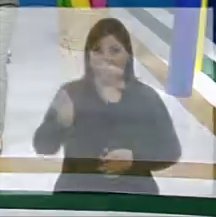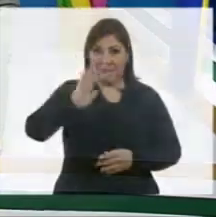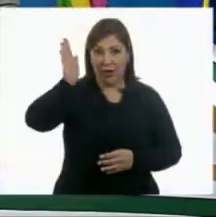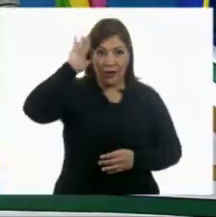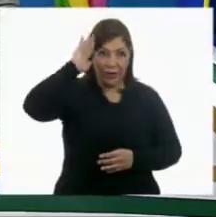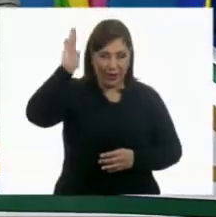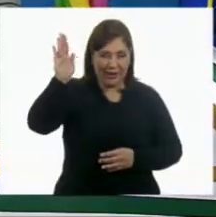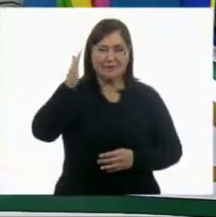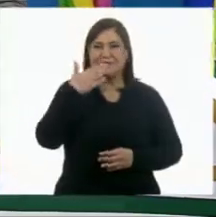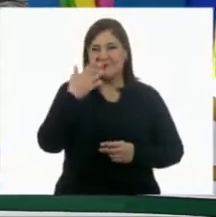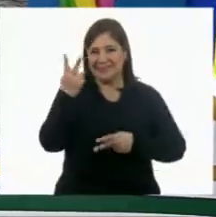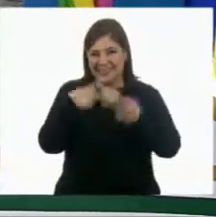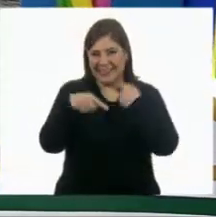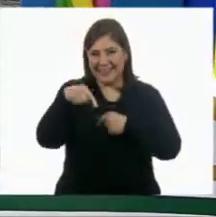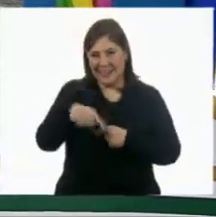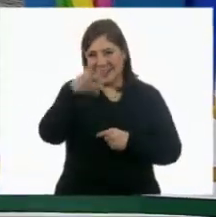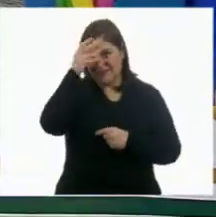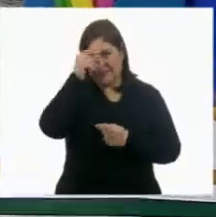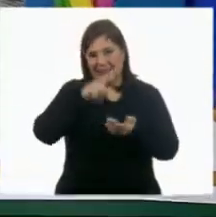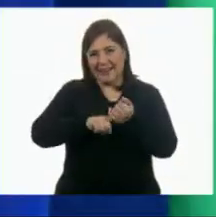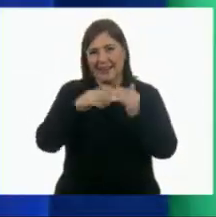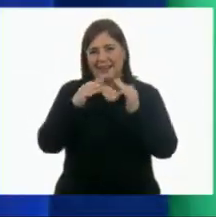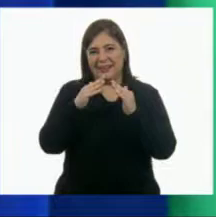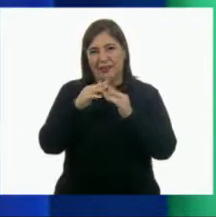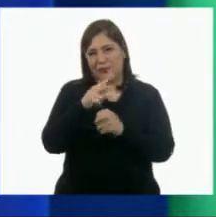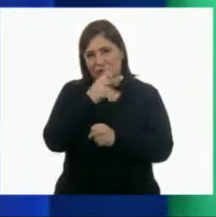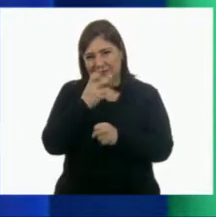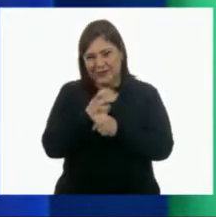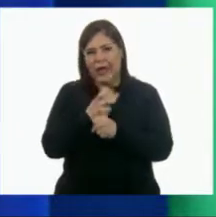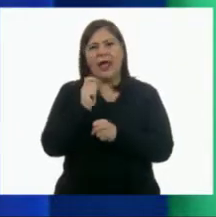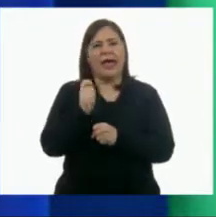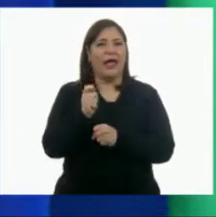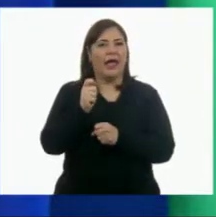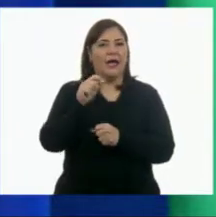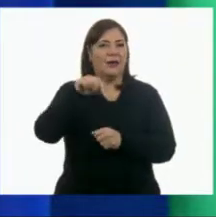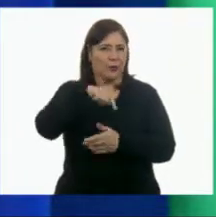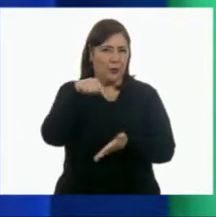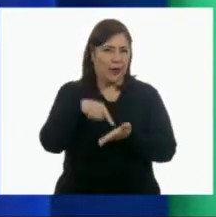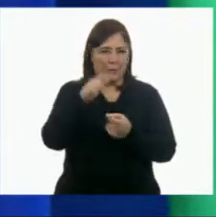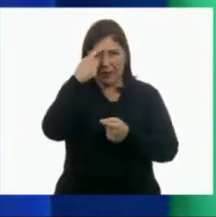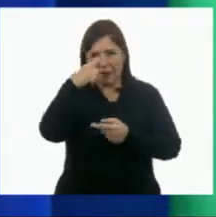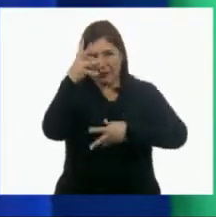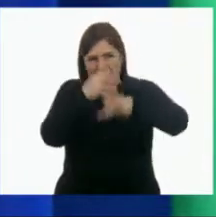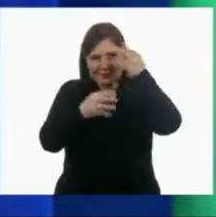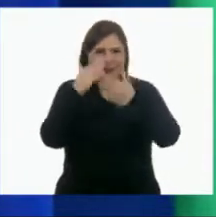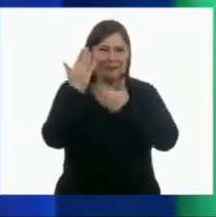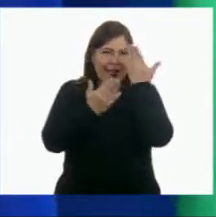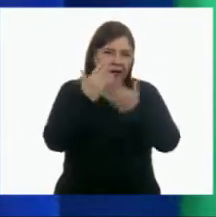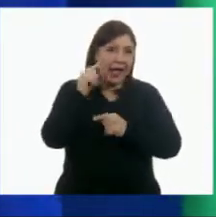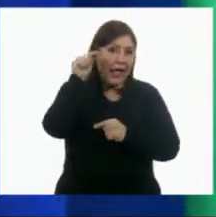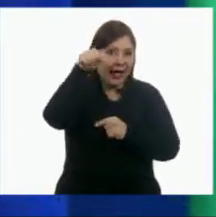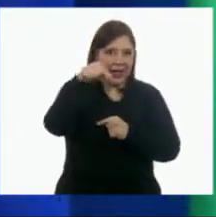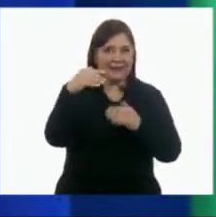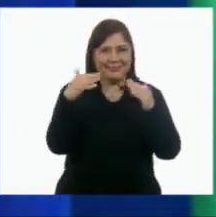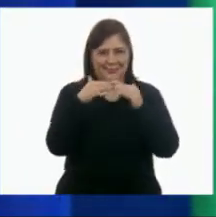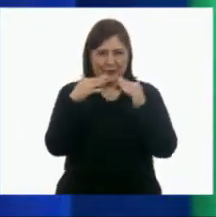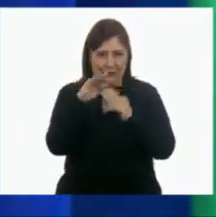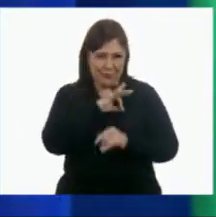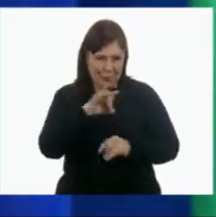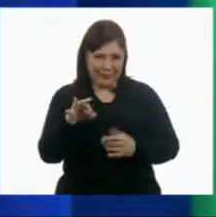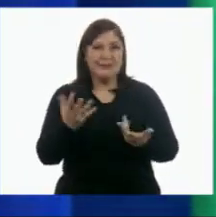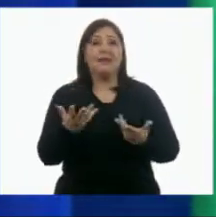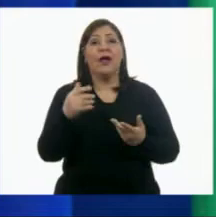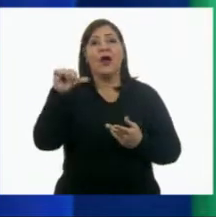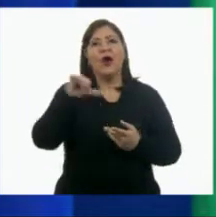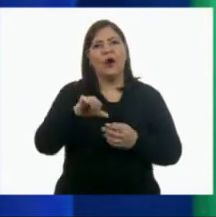Hola, les damos la bienvenida a Aprende en Casa 2, un espacio en el que vamos a poder estudiar y divertirnos desde nuestros hogares. Hoy